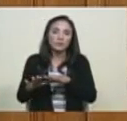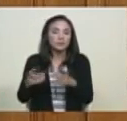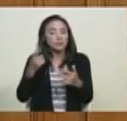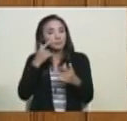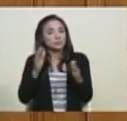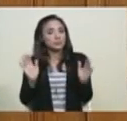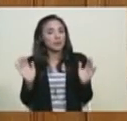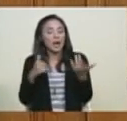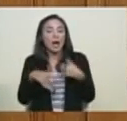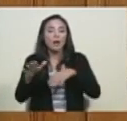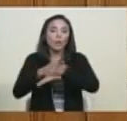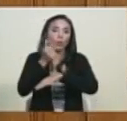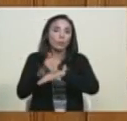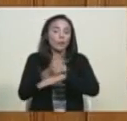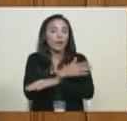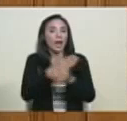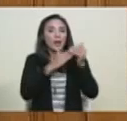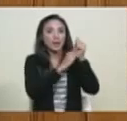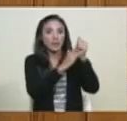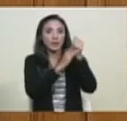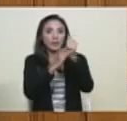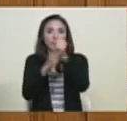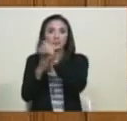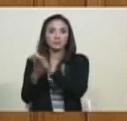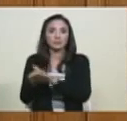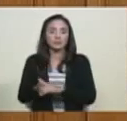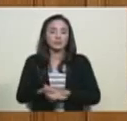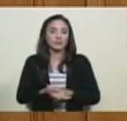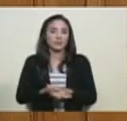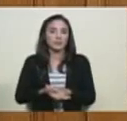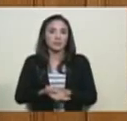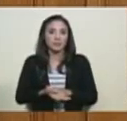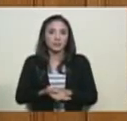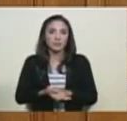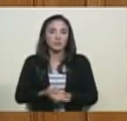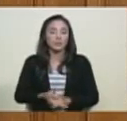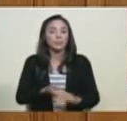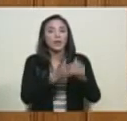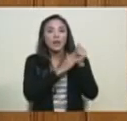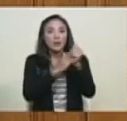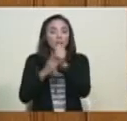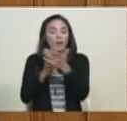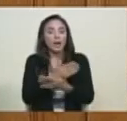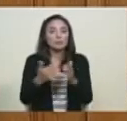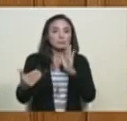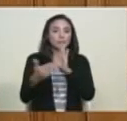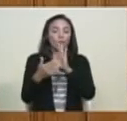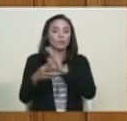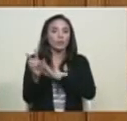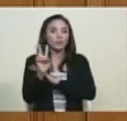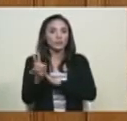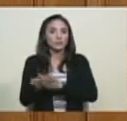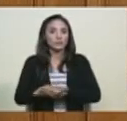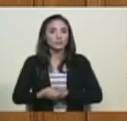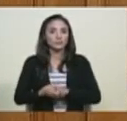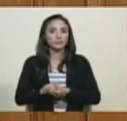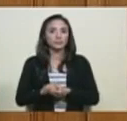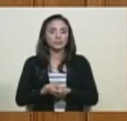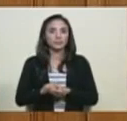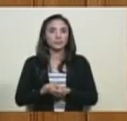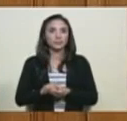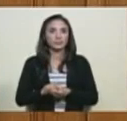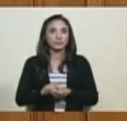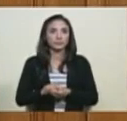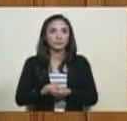en masa de líderes civiles, militares de un país como Venezuela, y